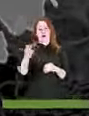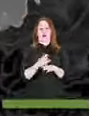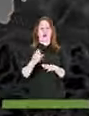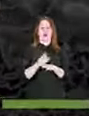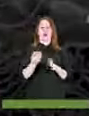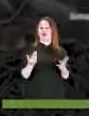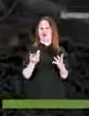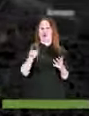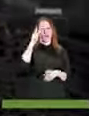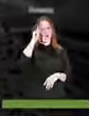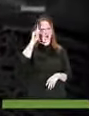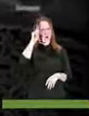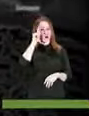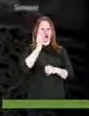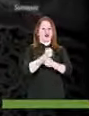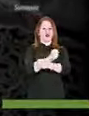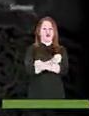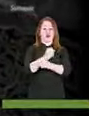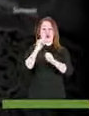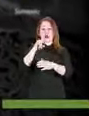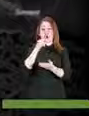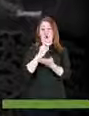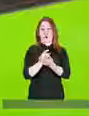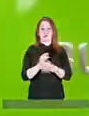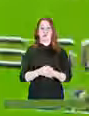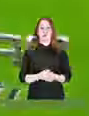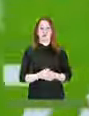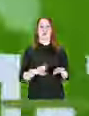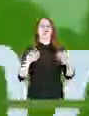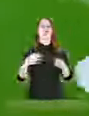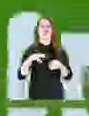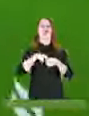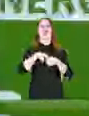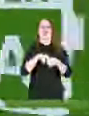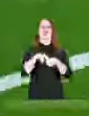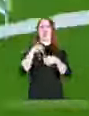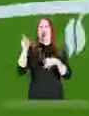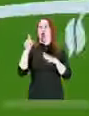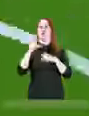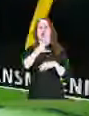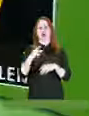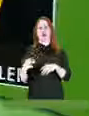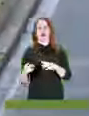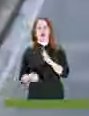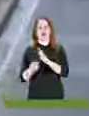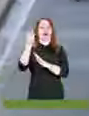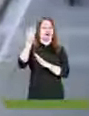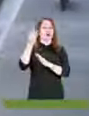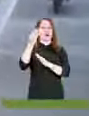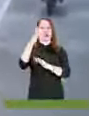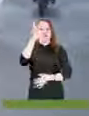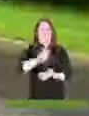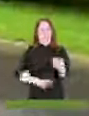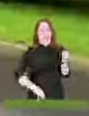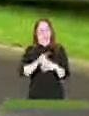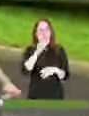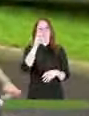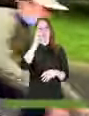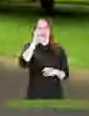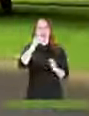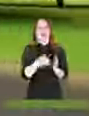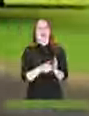de Fontibón, Suba y Usme. Con estos buses se deja de emitir cerca de 30.600 toneladas anuales